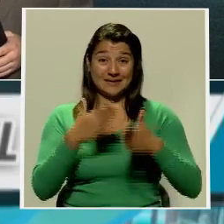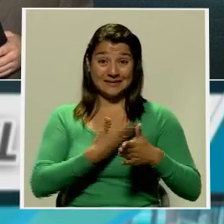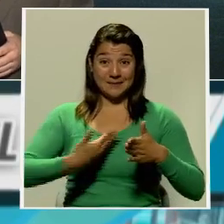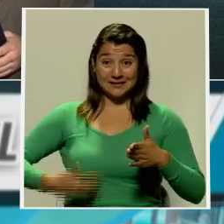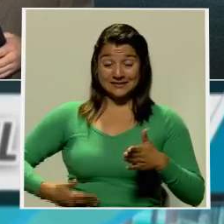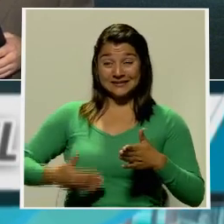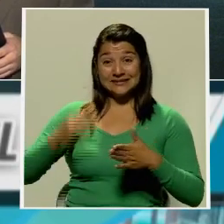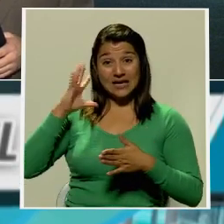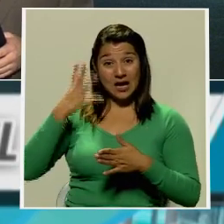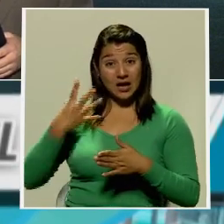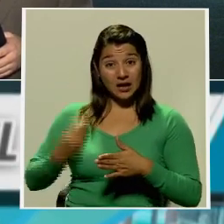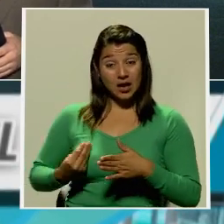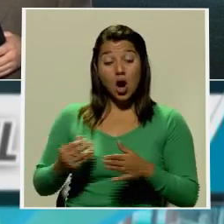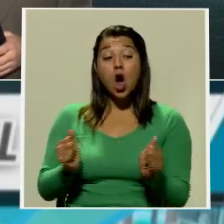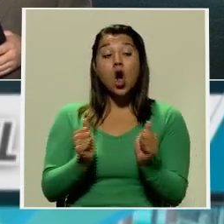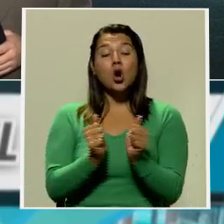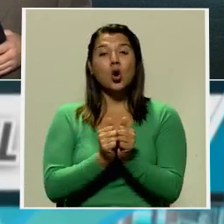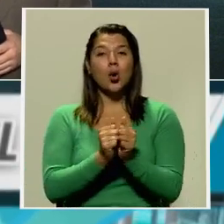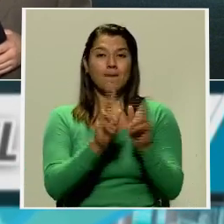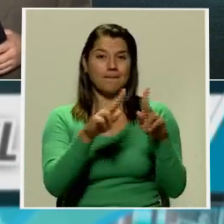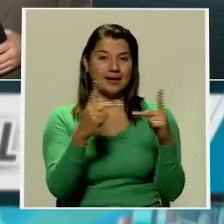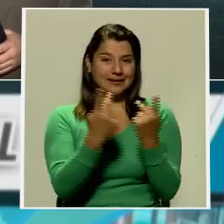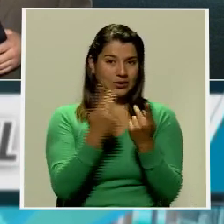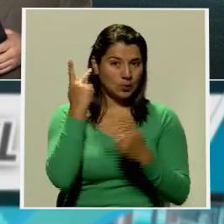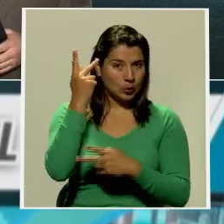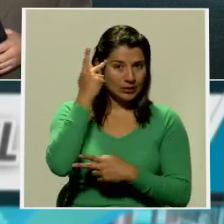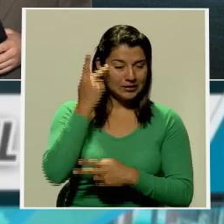y fracciones legislativas.